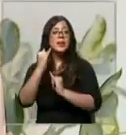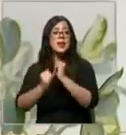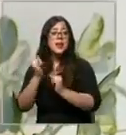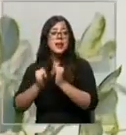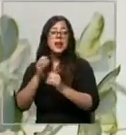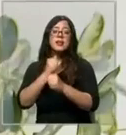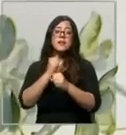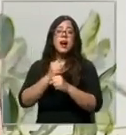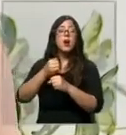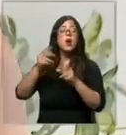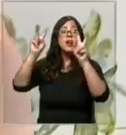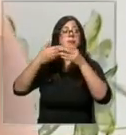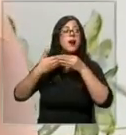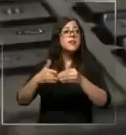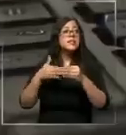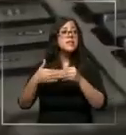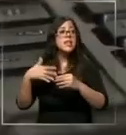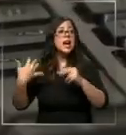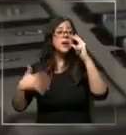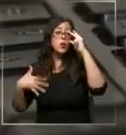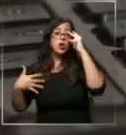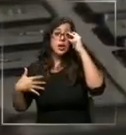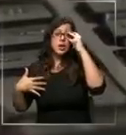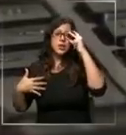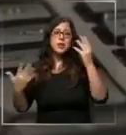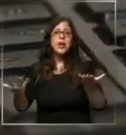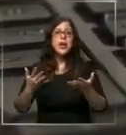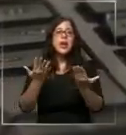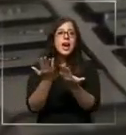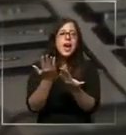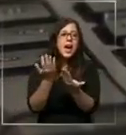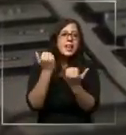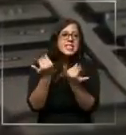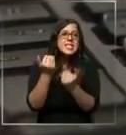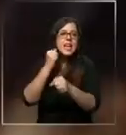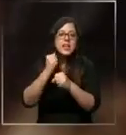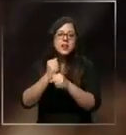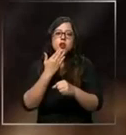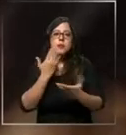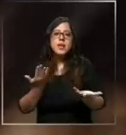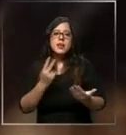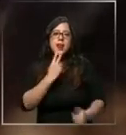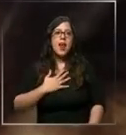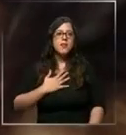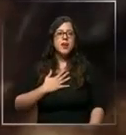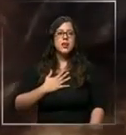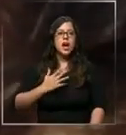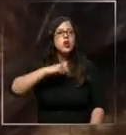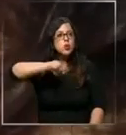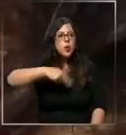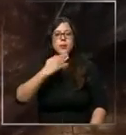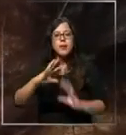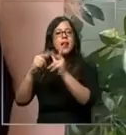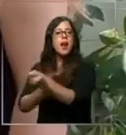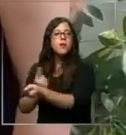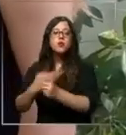La flexibilidad era una necesidad, y una necesidad no solo en el trabajo, sino también en nuestras vidas personales, en nuestros ámbitos